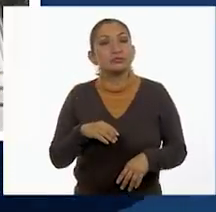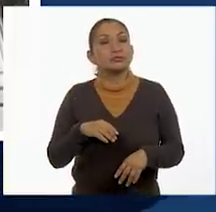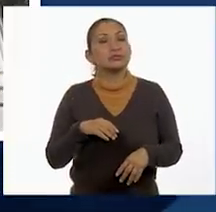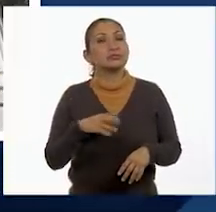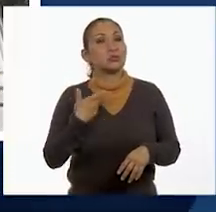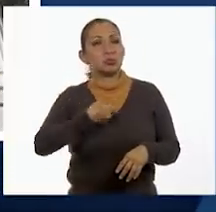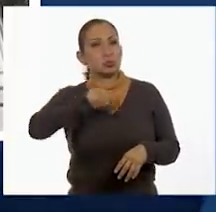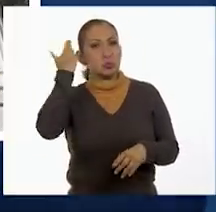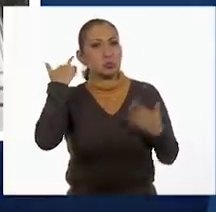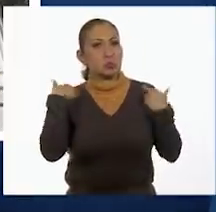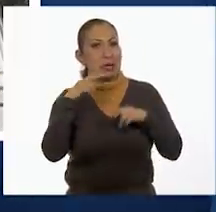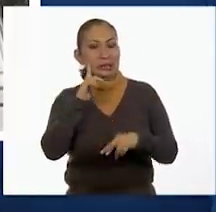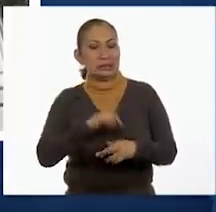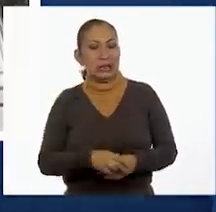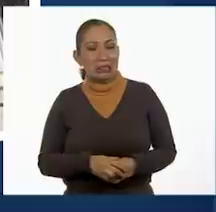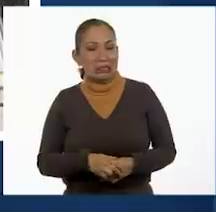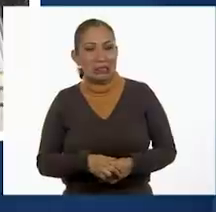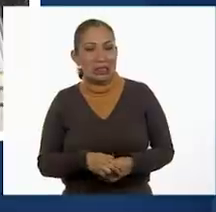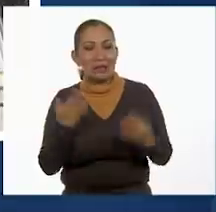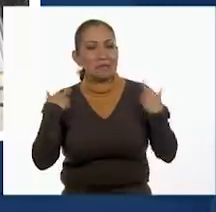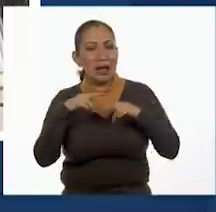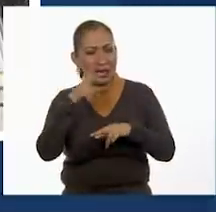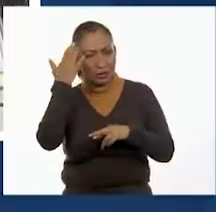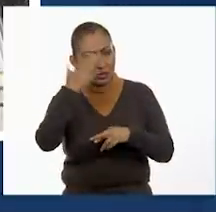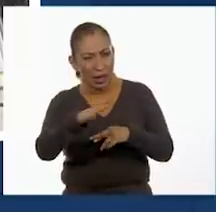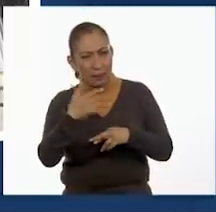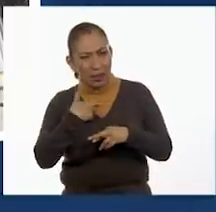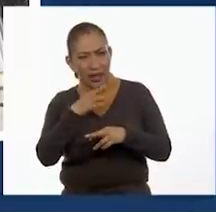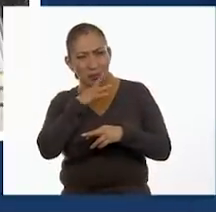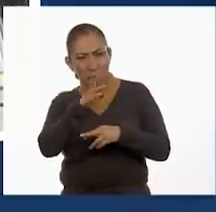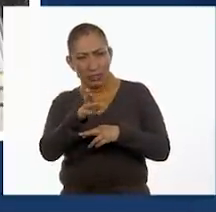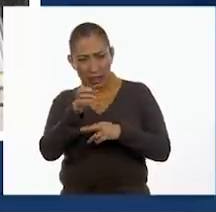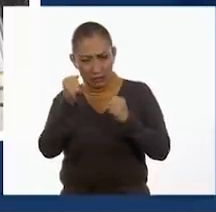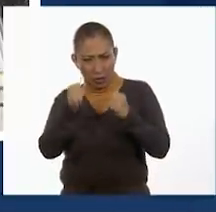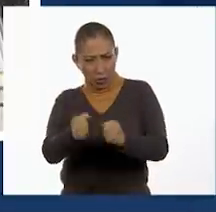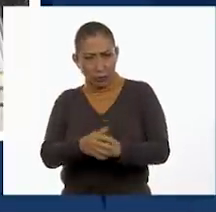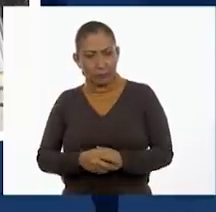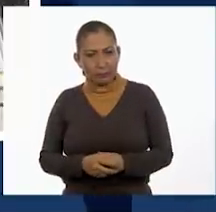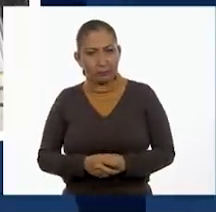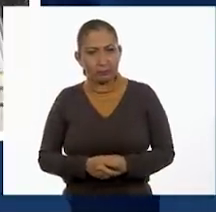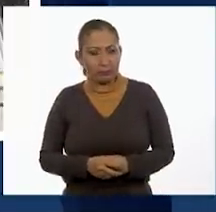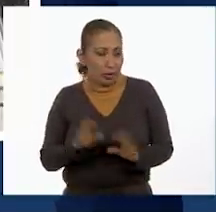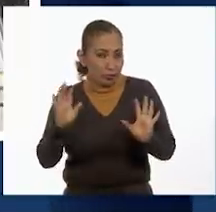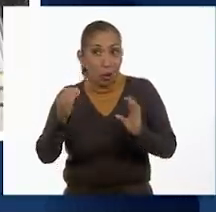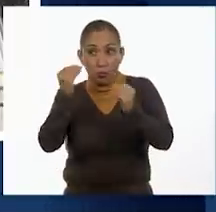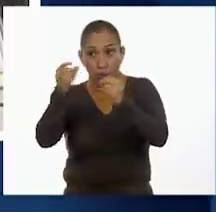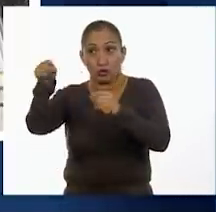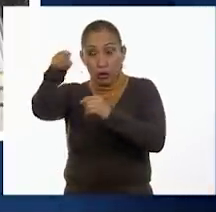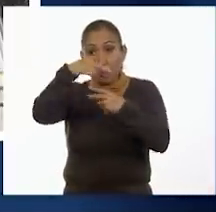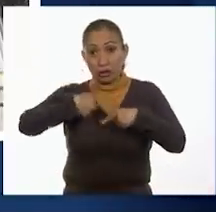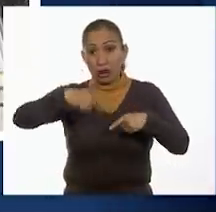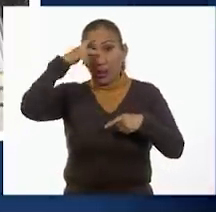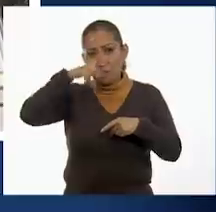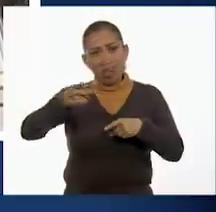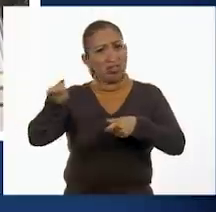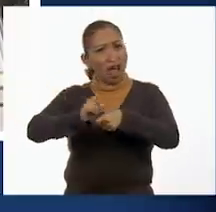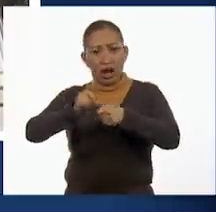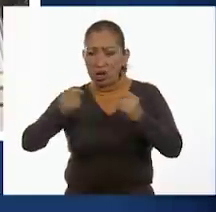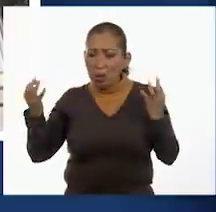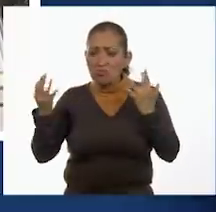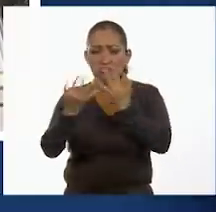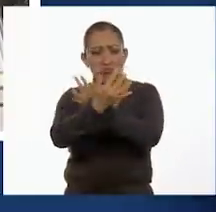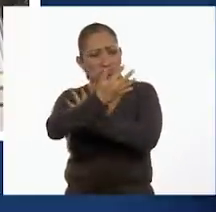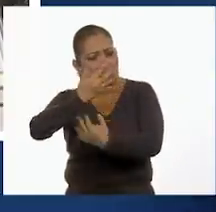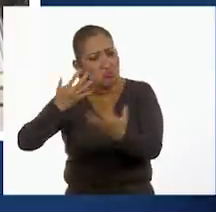no lo sé, maestra. Maestra, usted sabe la respuesta seguramente. Digo, muchos mexicanos pasan diario por